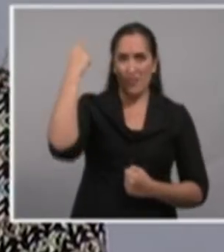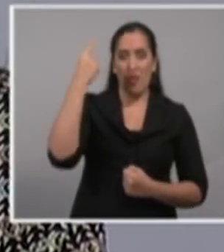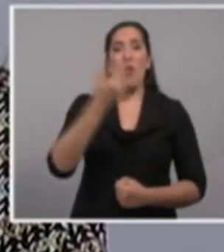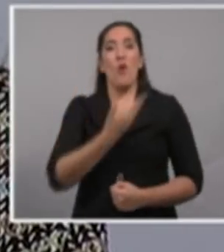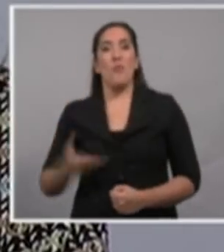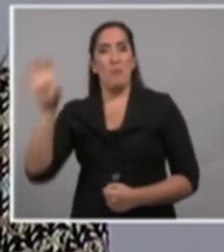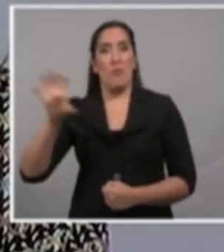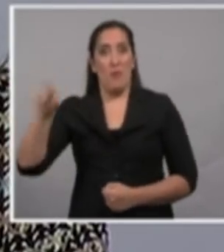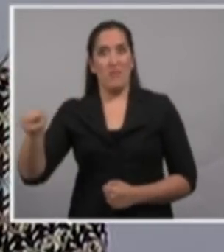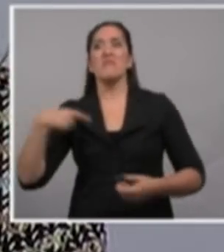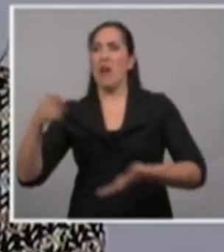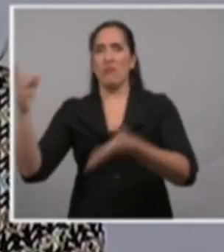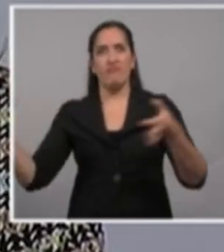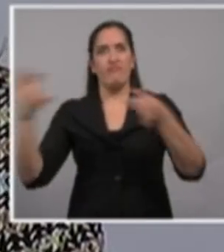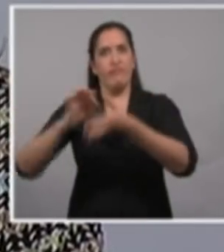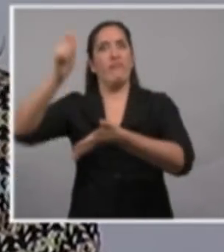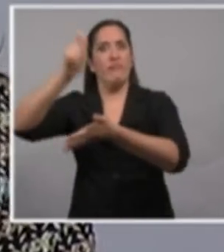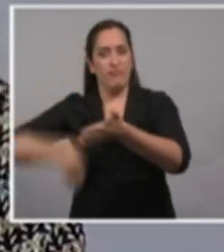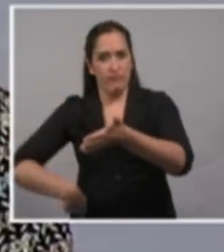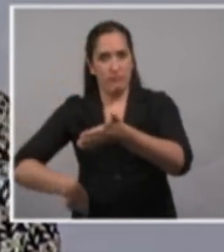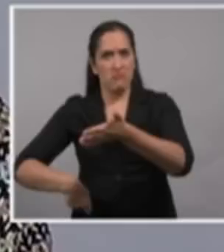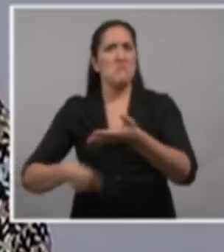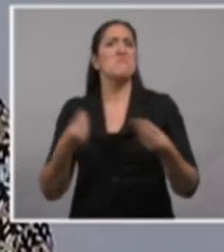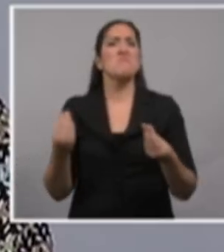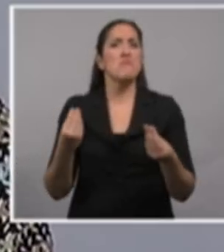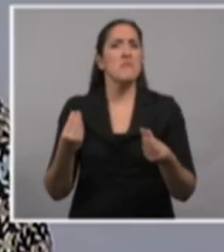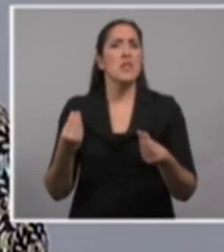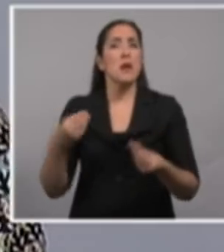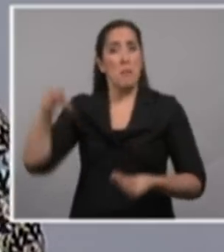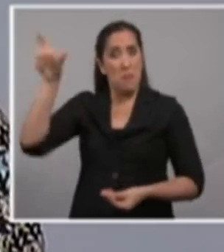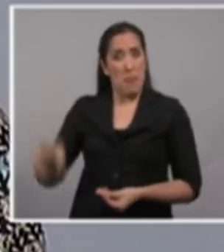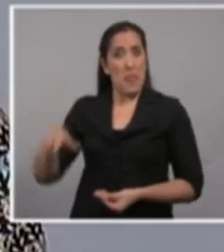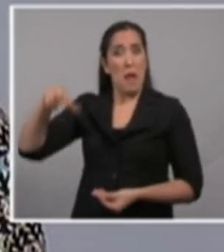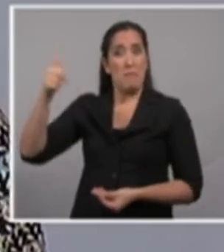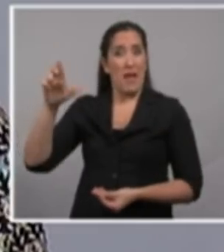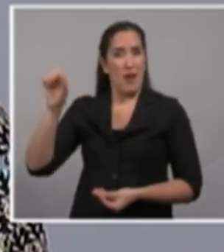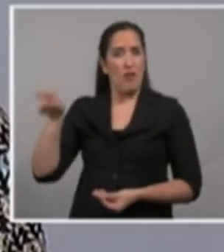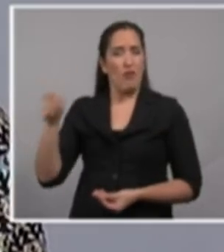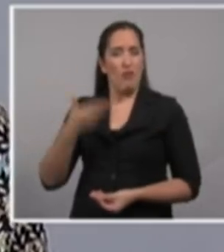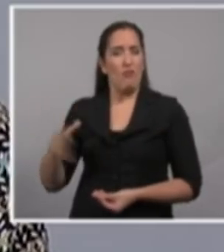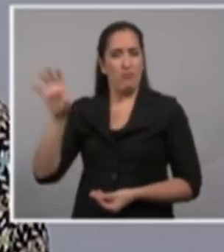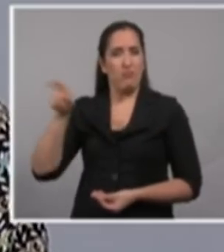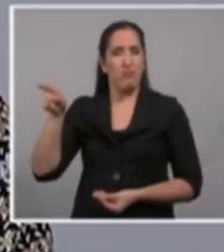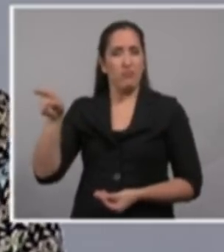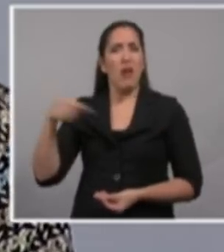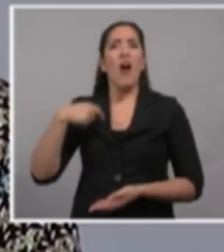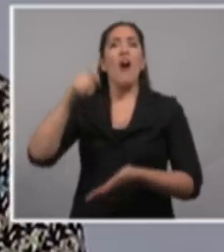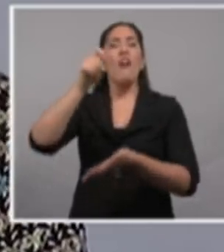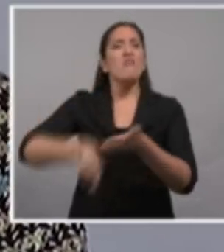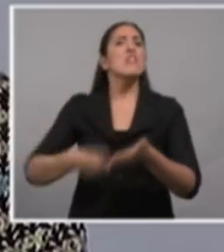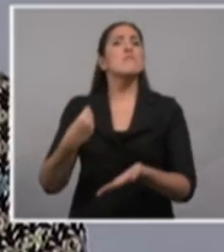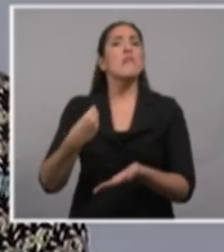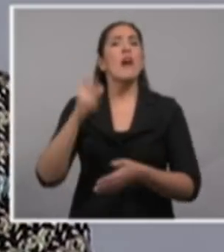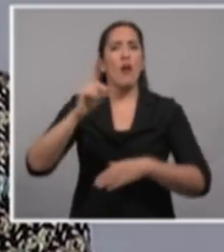Gobierno de la provincia, no solamente, Paco, la construcción de los blancos con